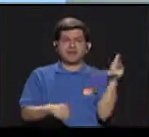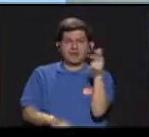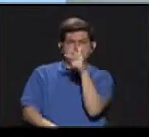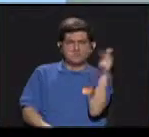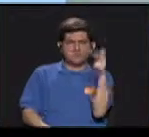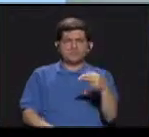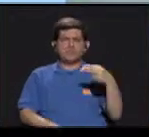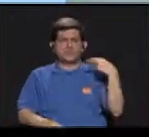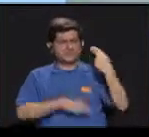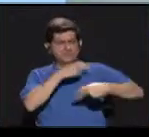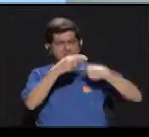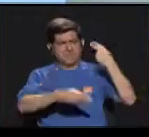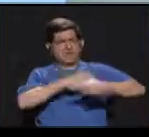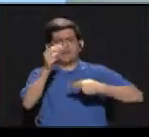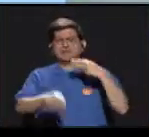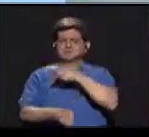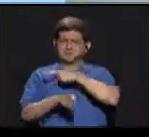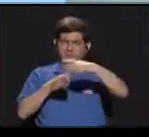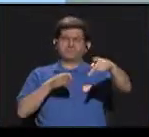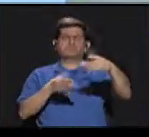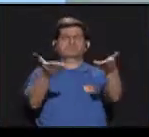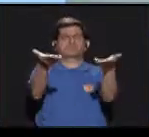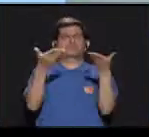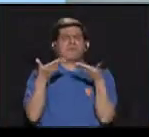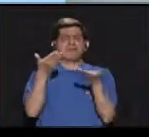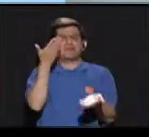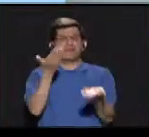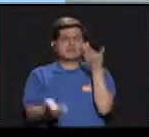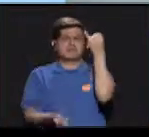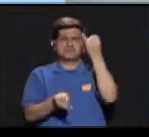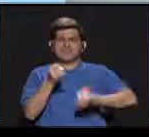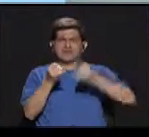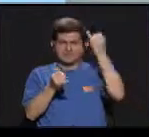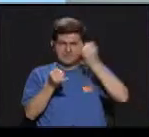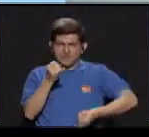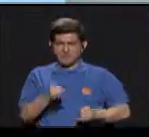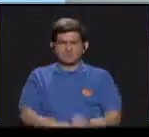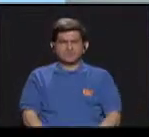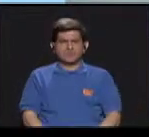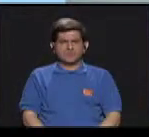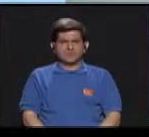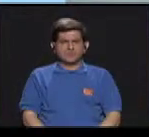imágenes, nos dejó un legado profesional y tal vez